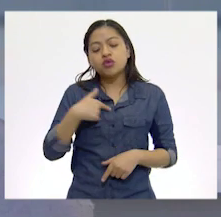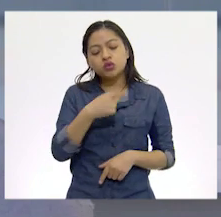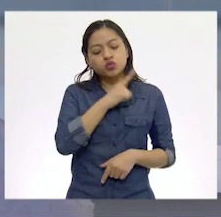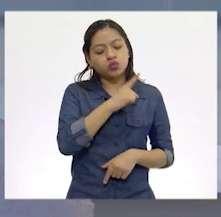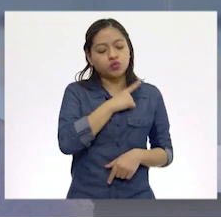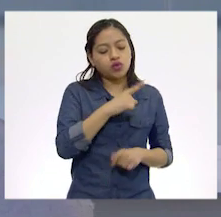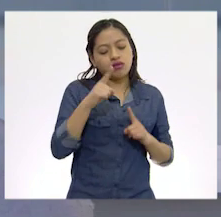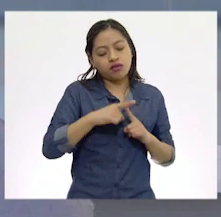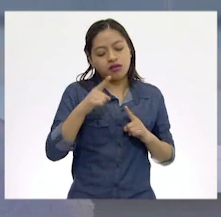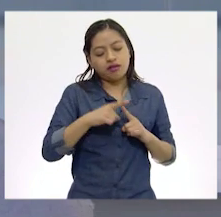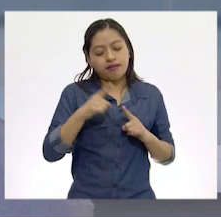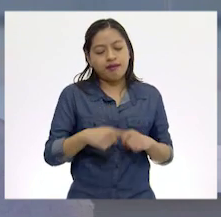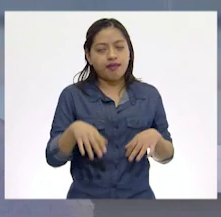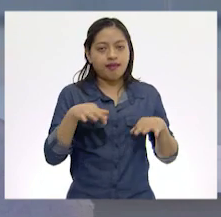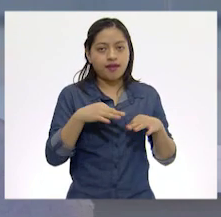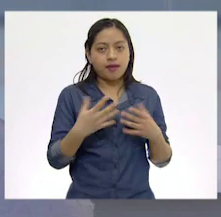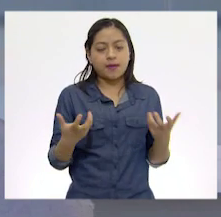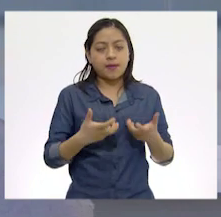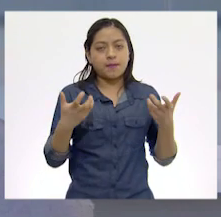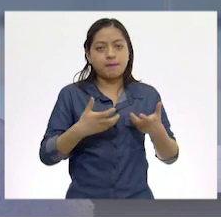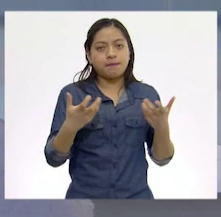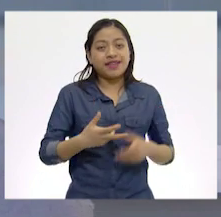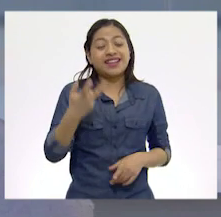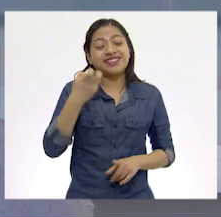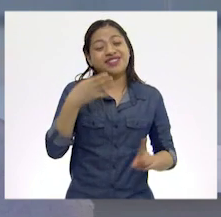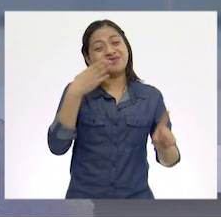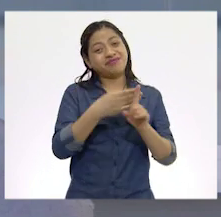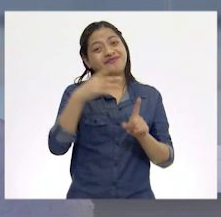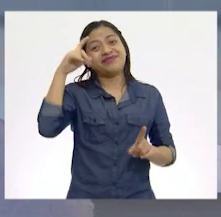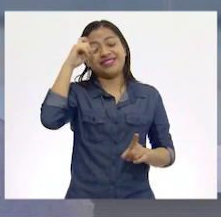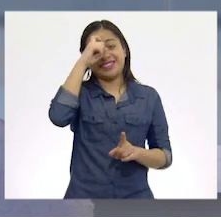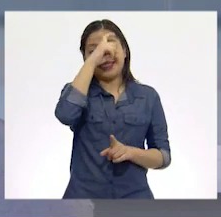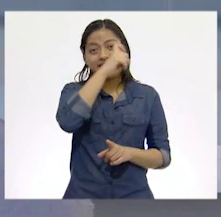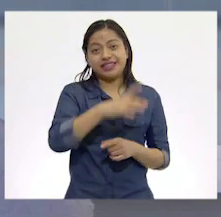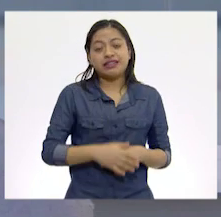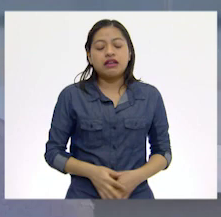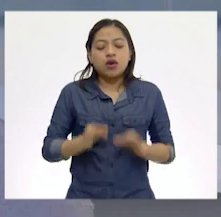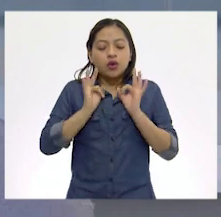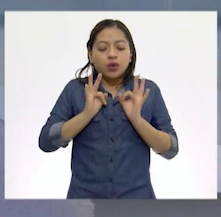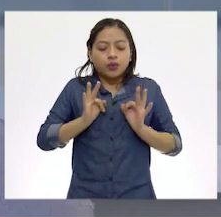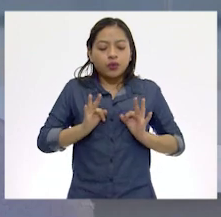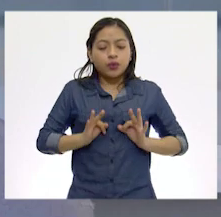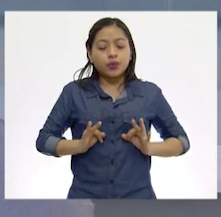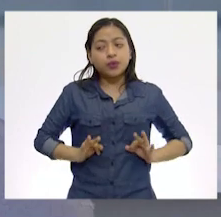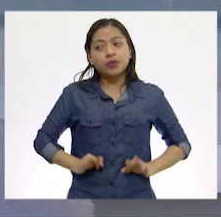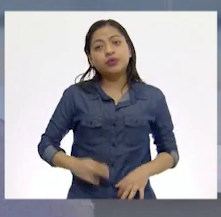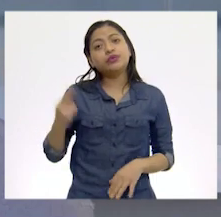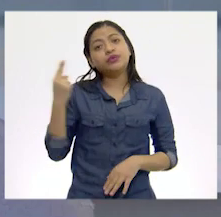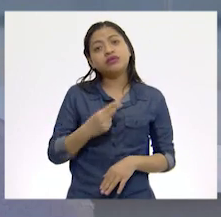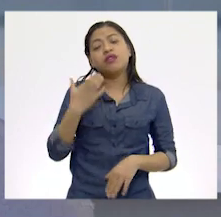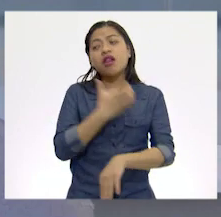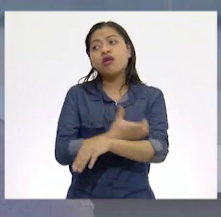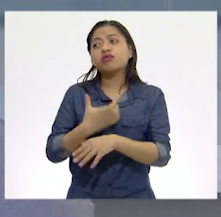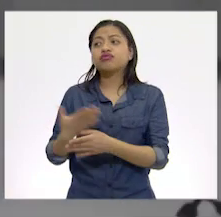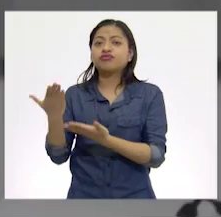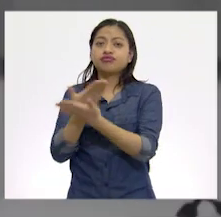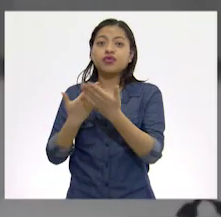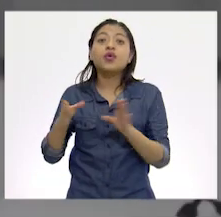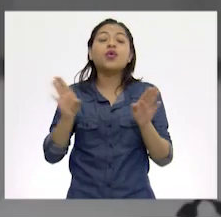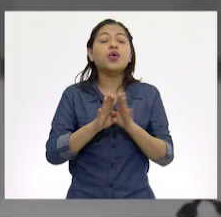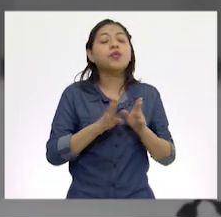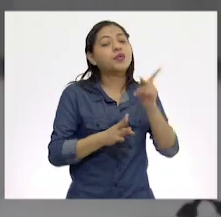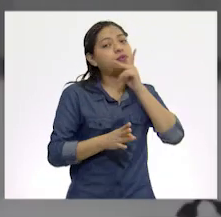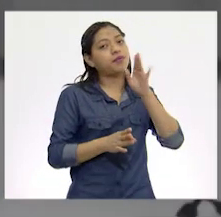compañeros es el mayor reto que he enfrentado y lo soluciono tranquilizándome en lo que se solucione y con ayuda de mis papás. Un